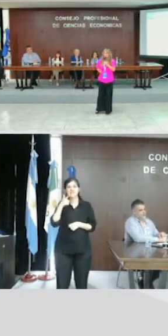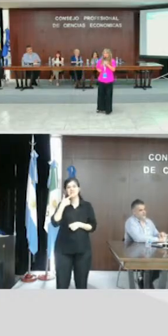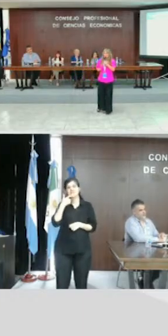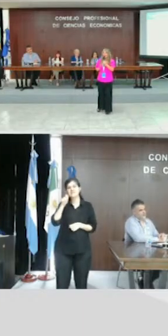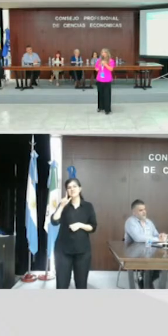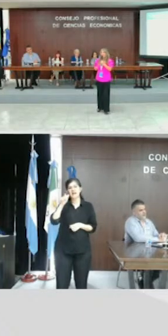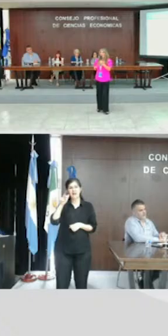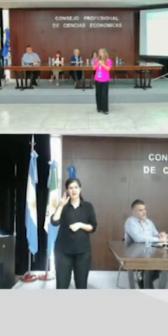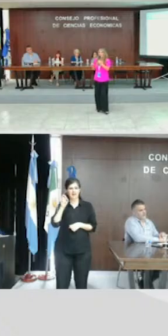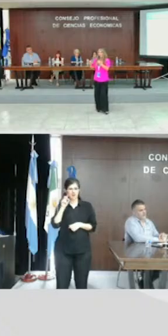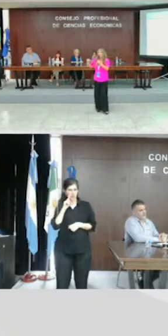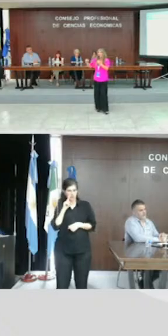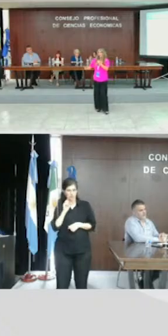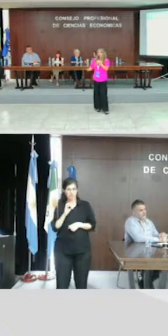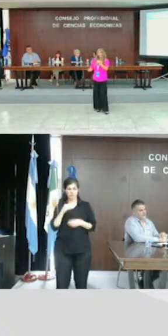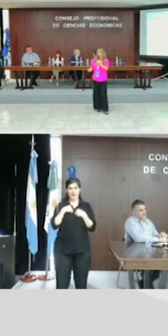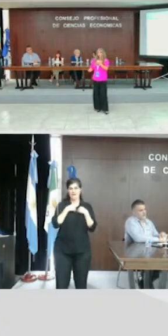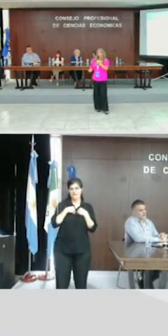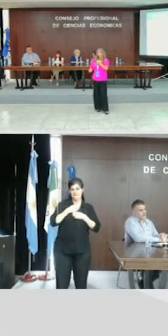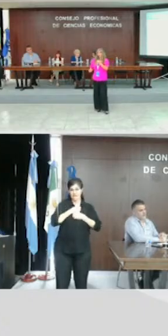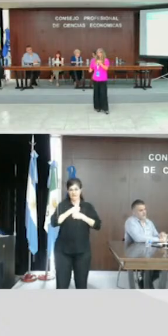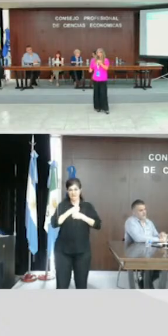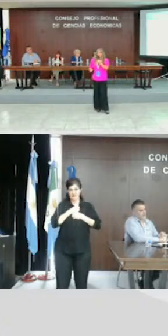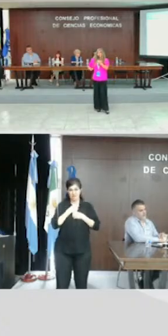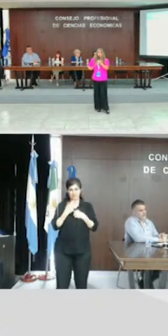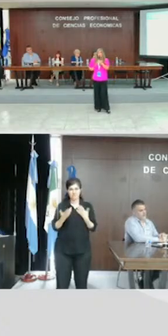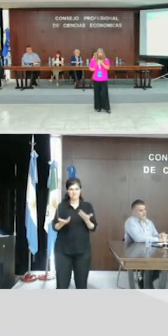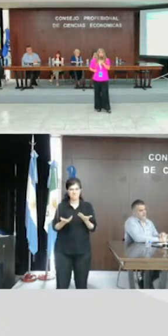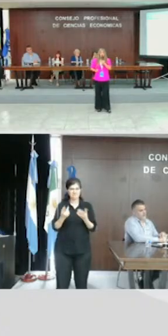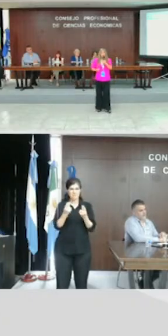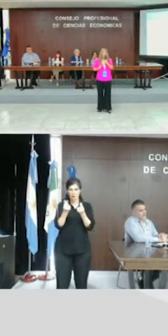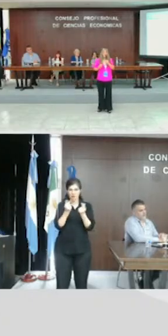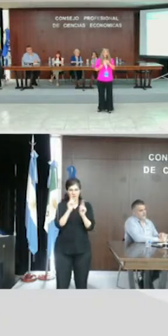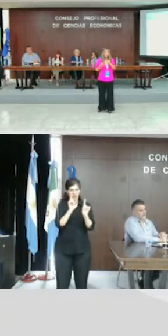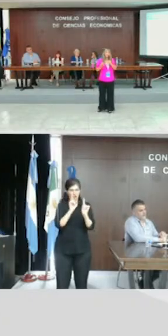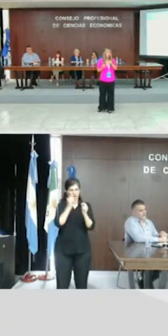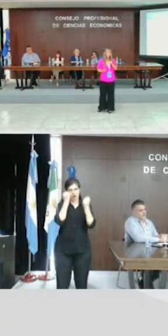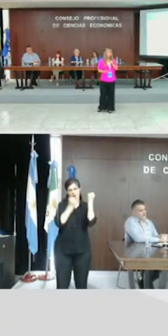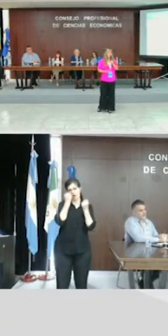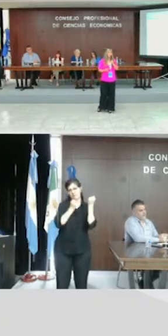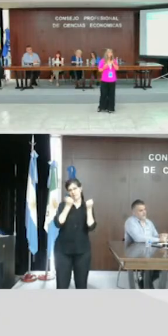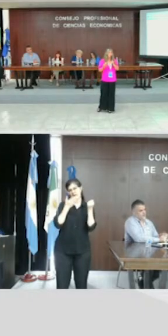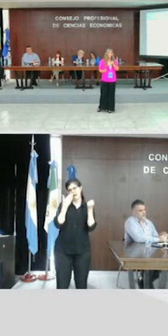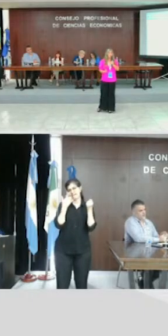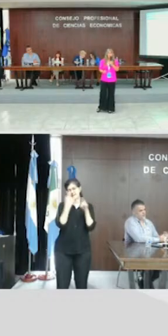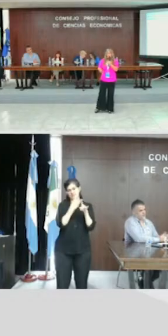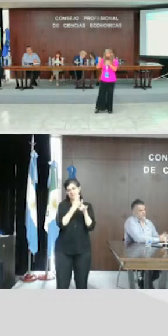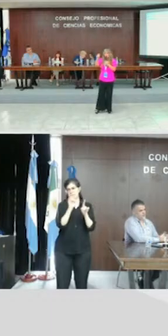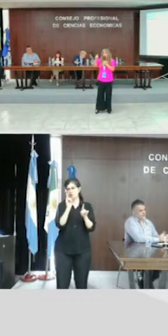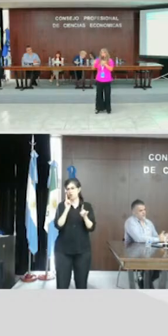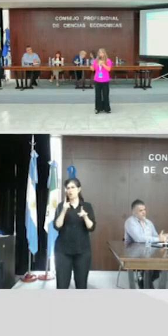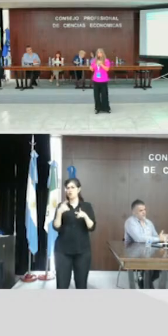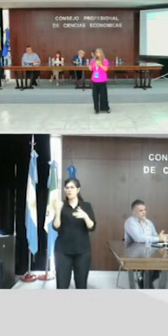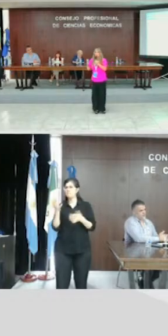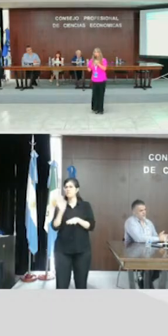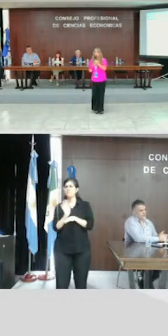el salario afectivo. No el monetario, sino el afectivo, de los afectos. Pero el